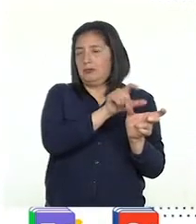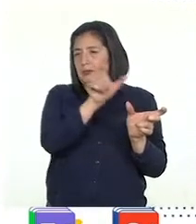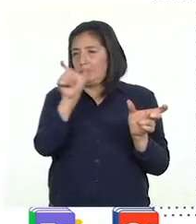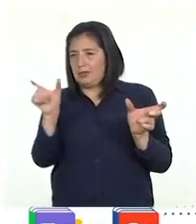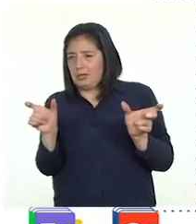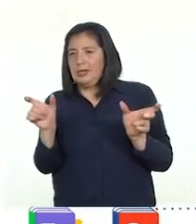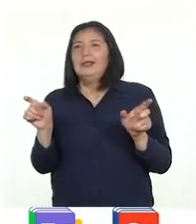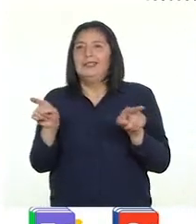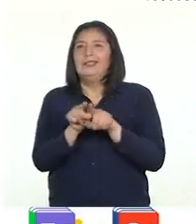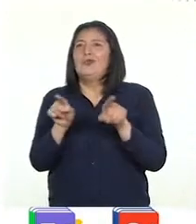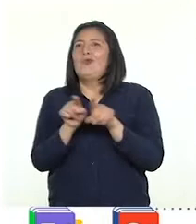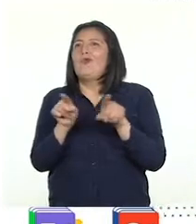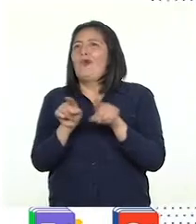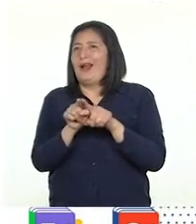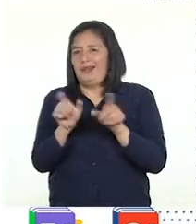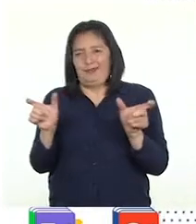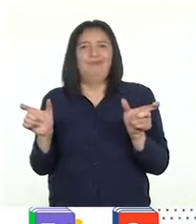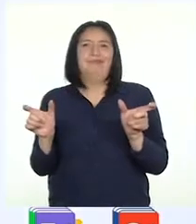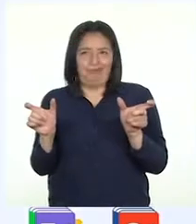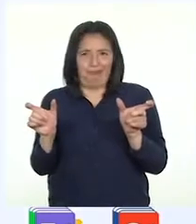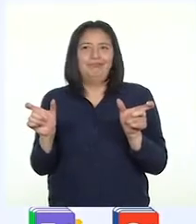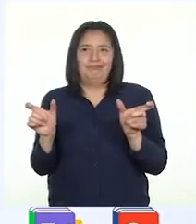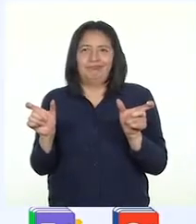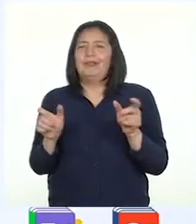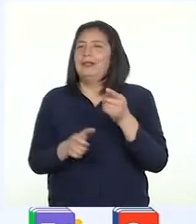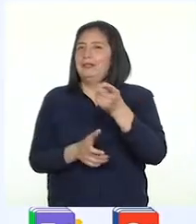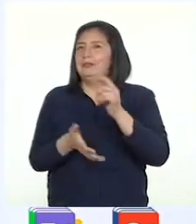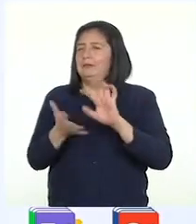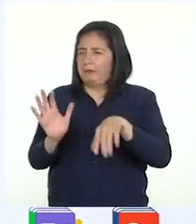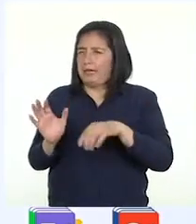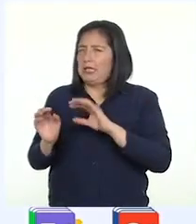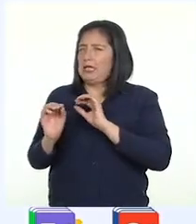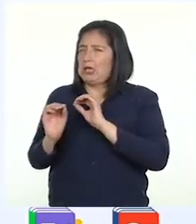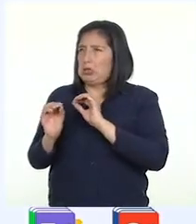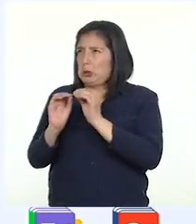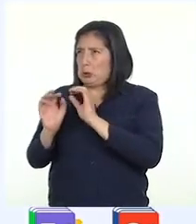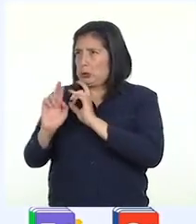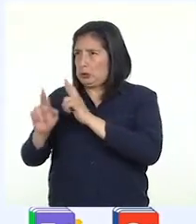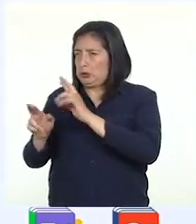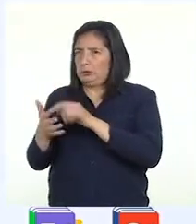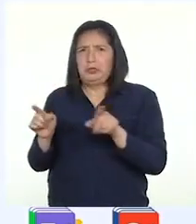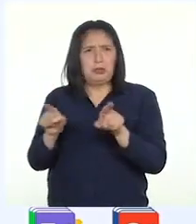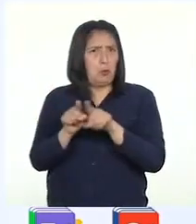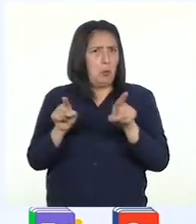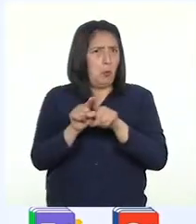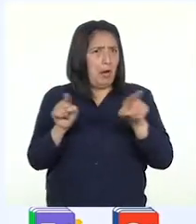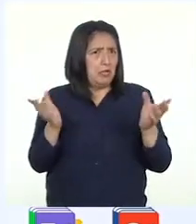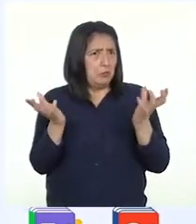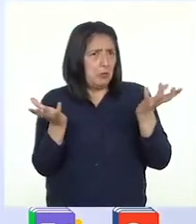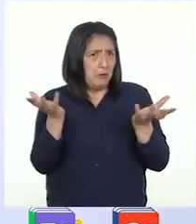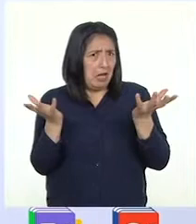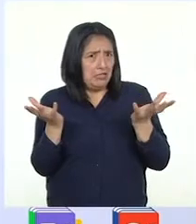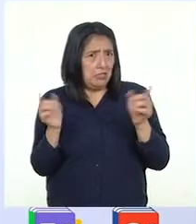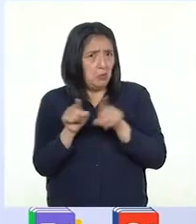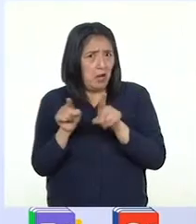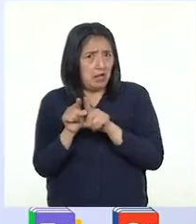debe ser igual a la del otro miembro. O sea que para resolver una ecuación se hace lo mismo que con una